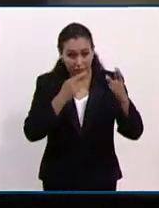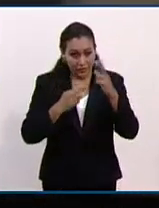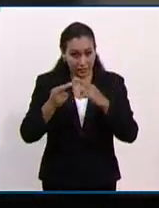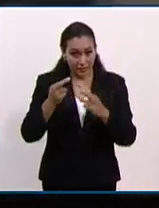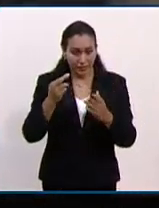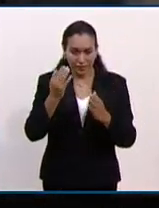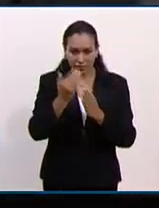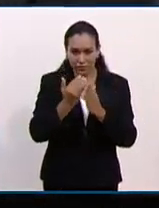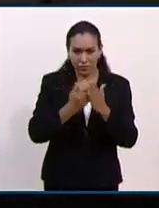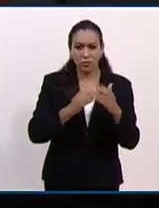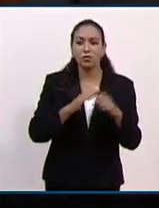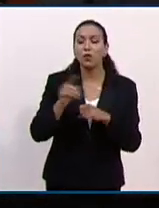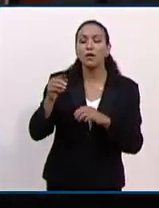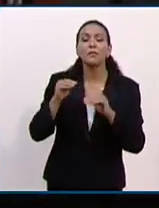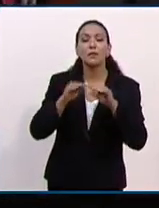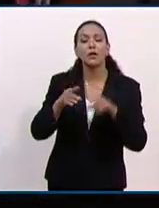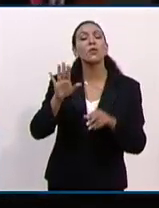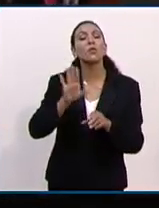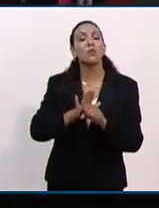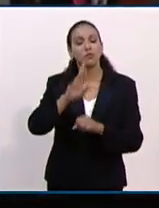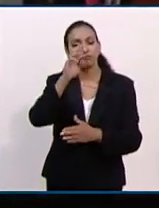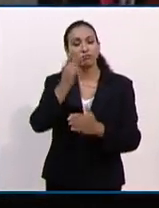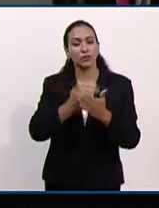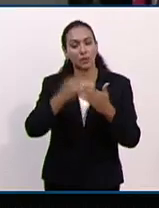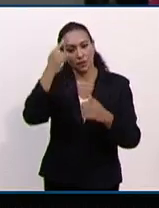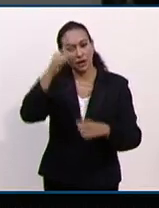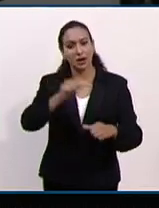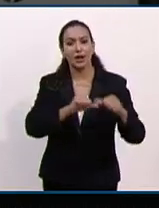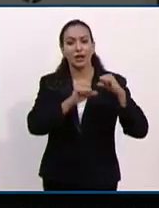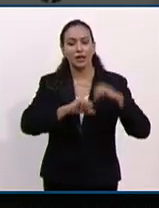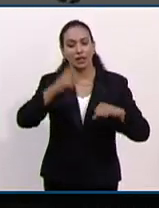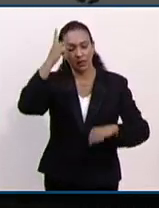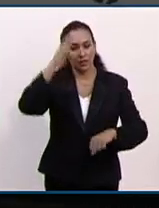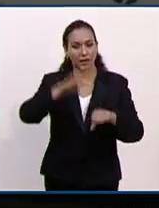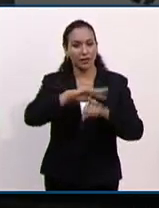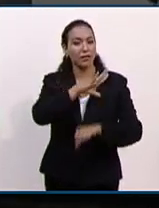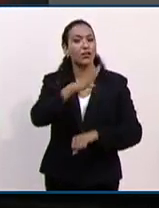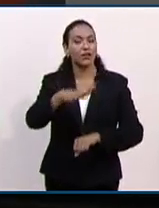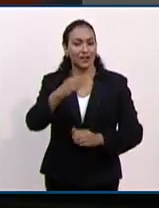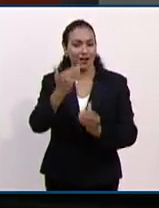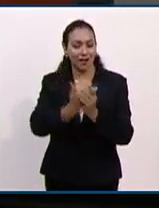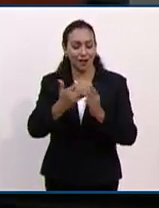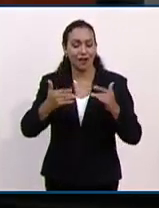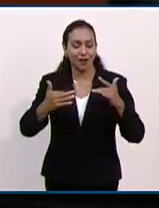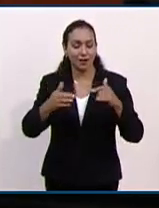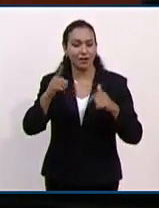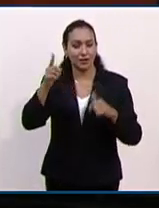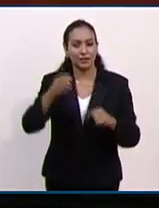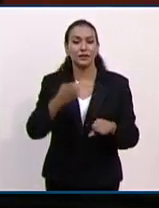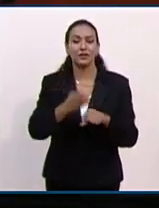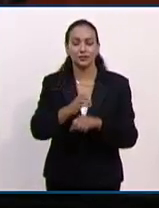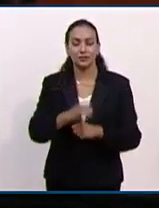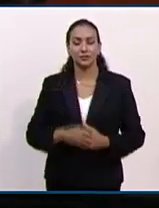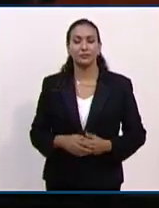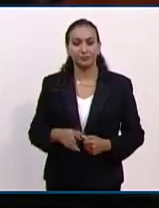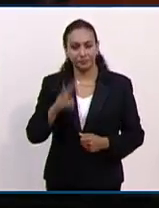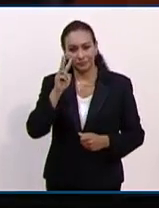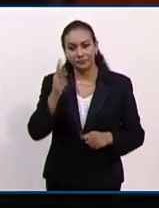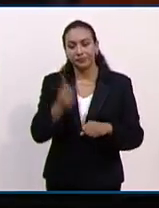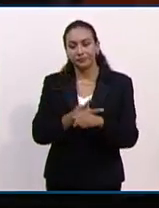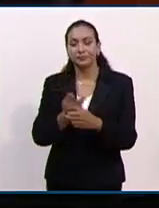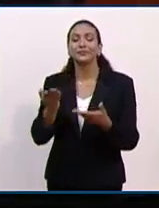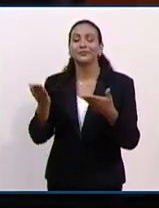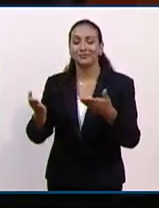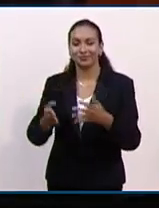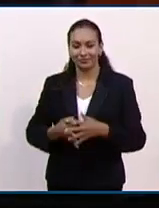haber cometido delito doloso para ocupar el cargo de Director General de Archivo General del Estado. Escuchemos los